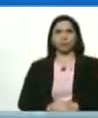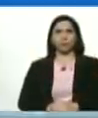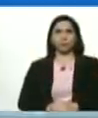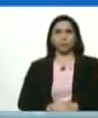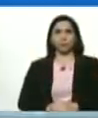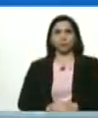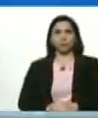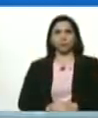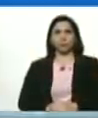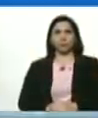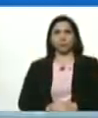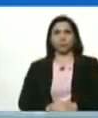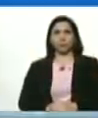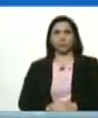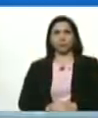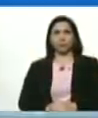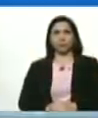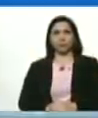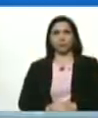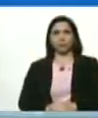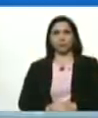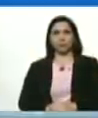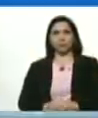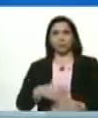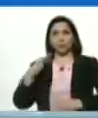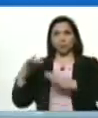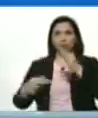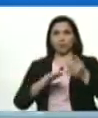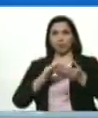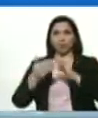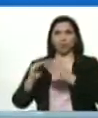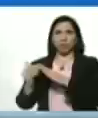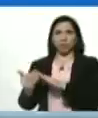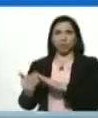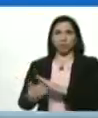esto caso de transmisión comunitario